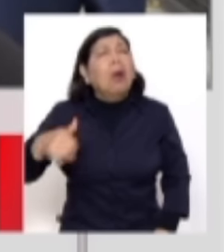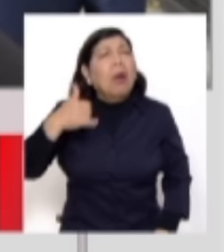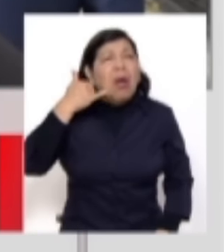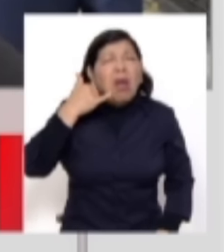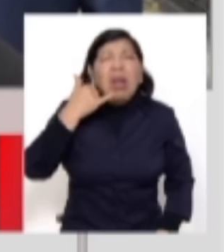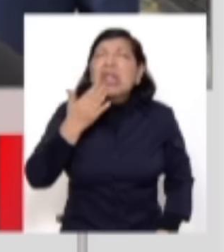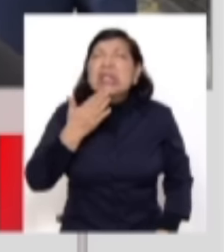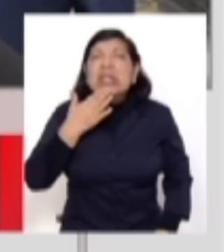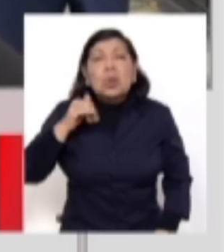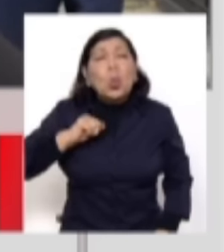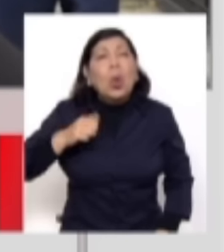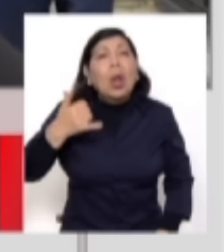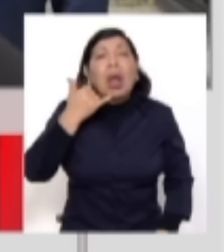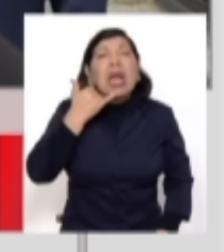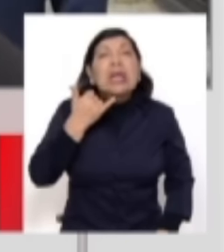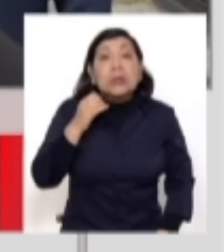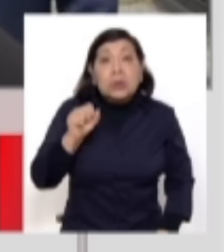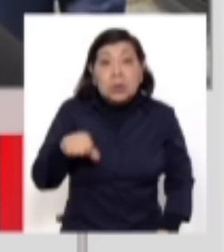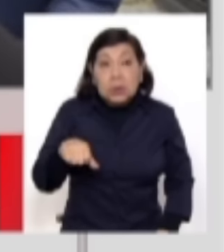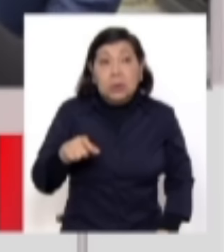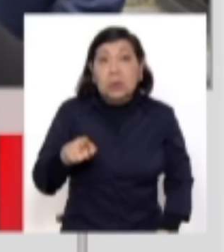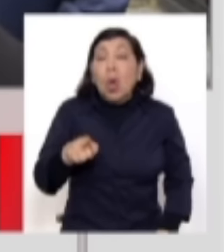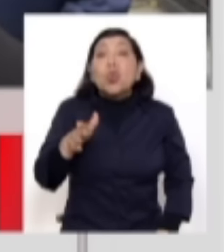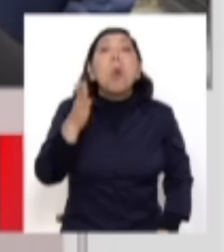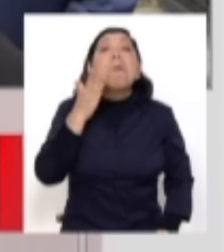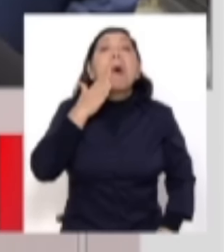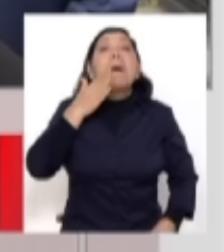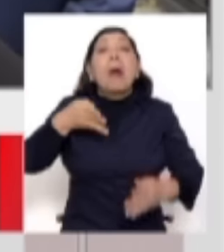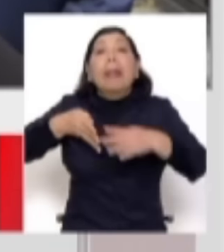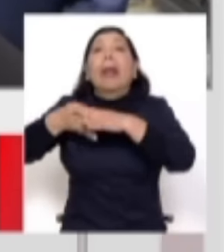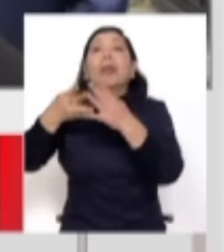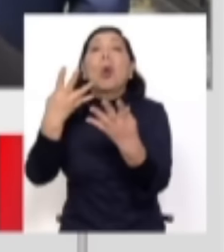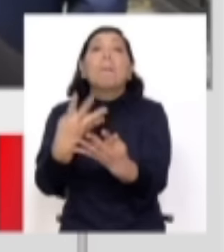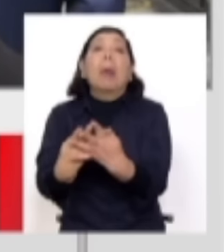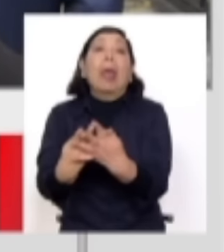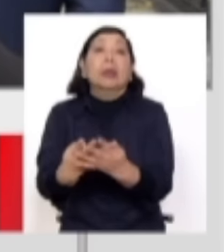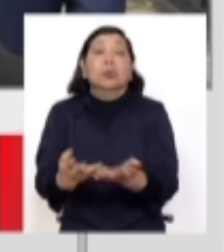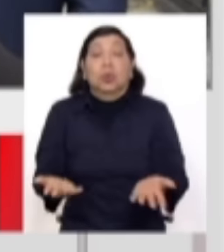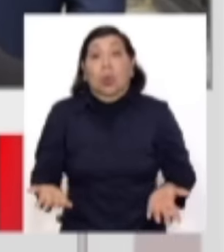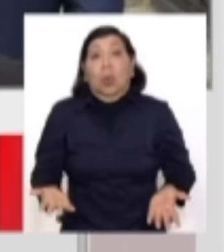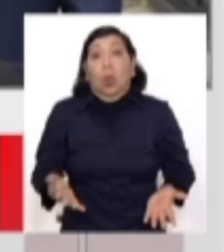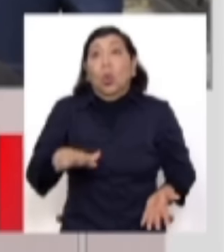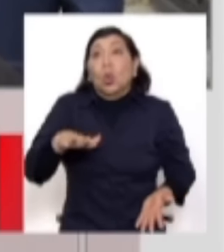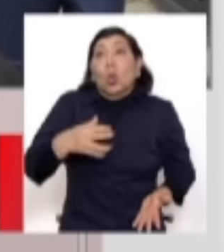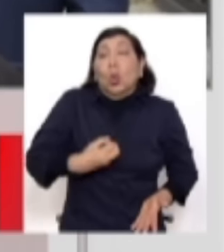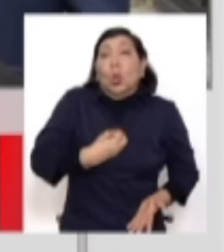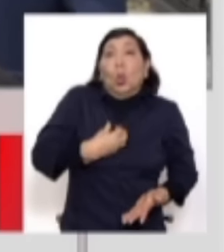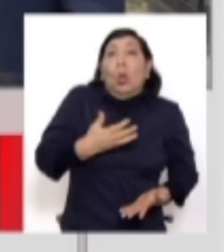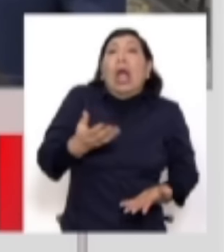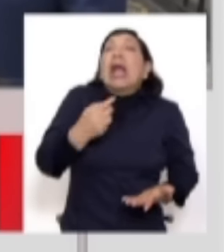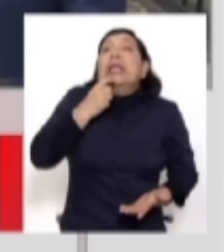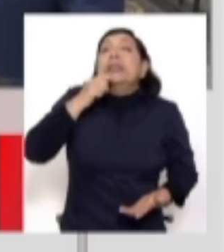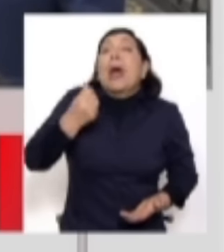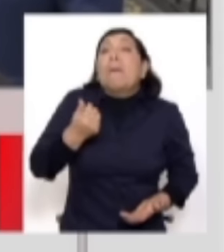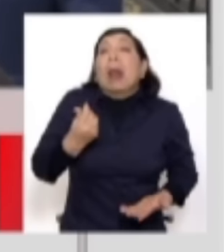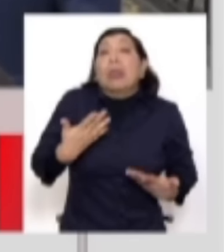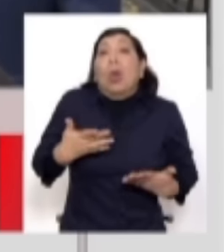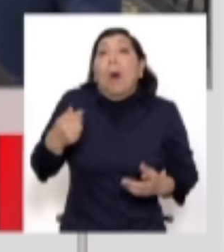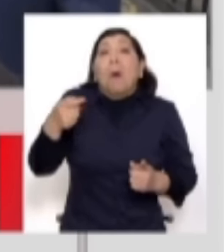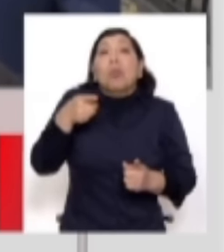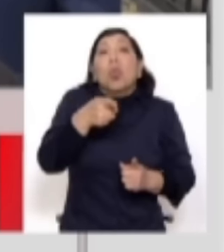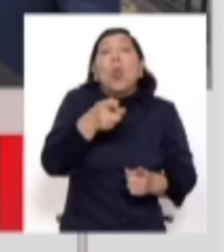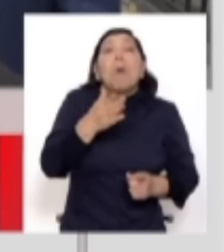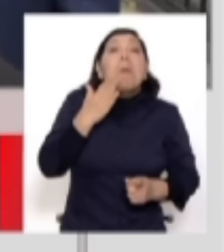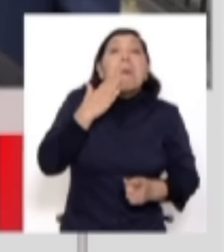sacó información de que si tu mamá está en la cárcel, necesita dinero porque ha agredido a